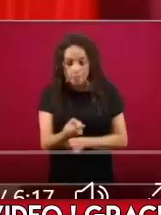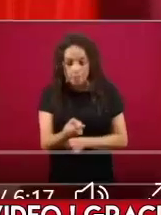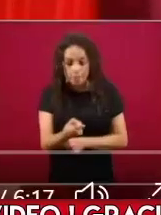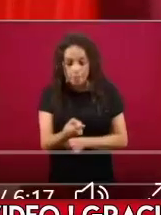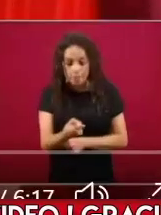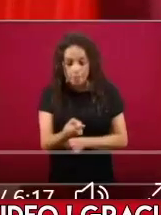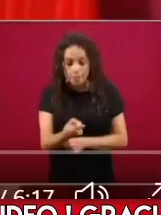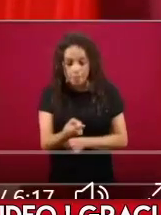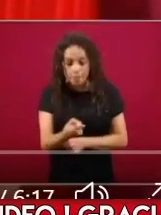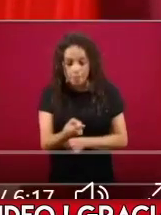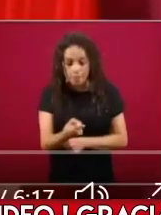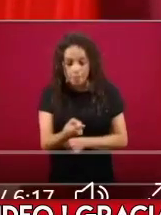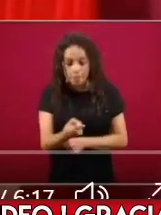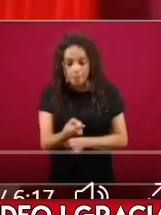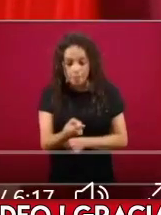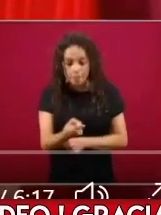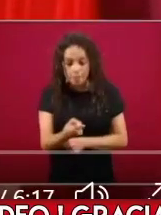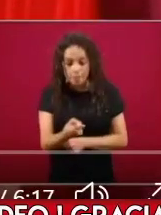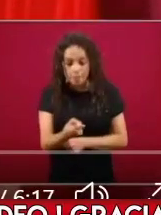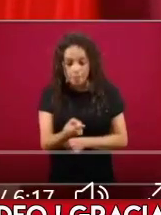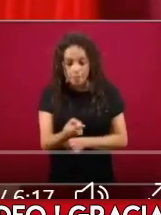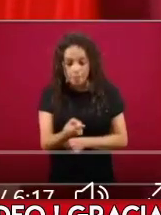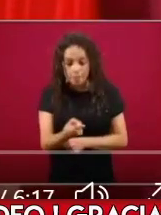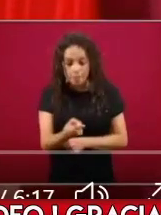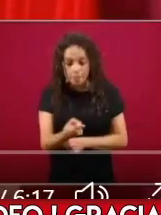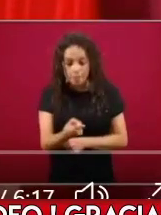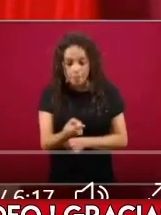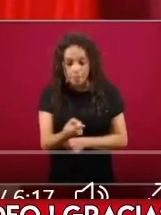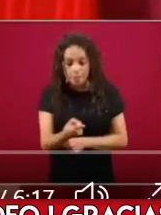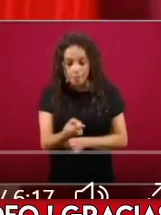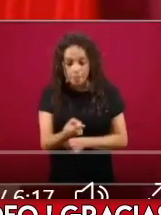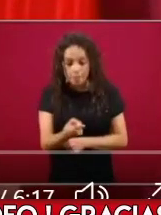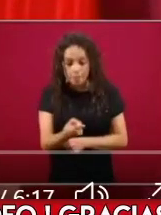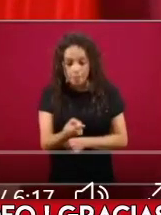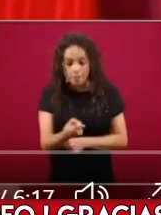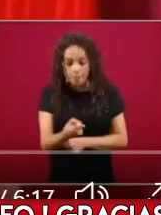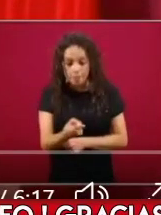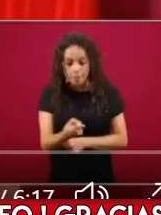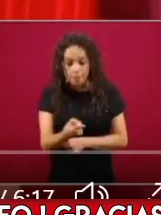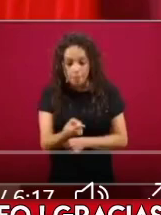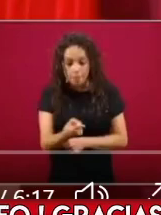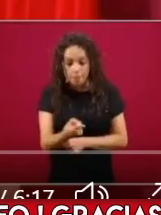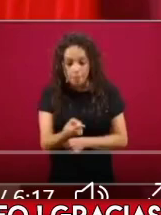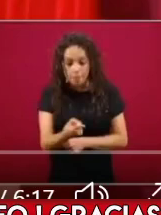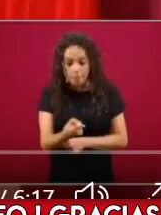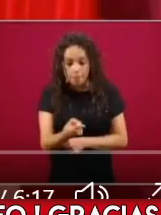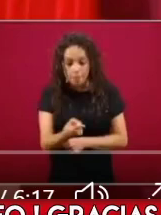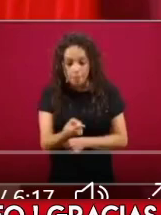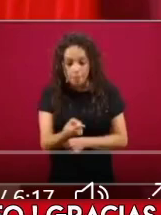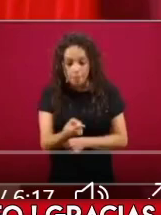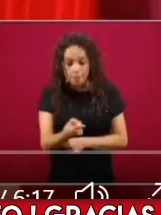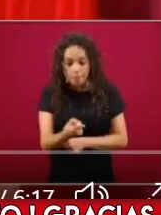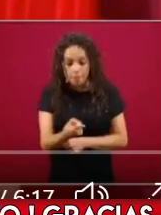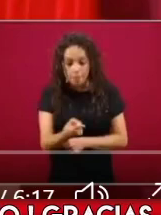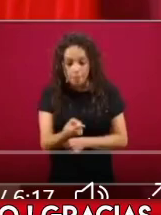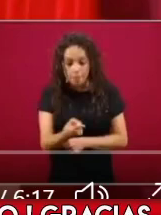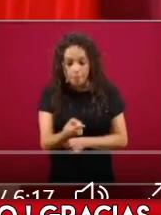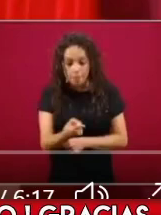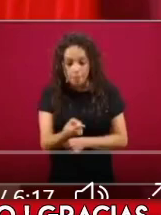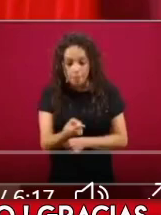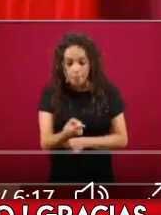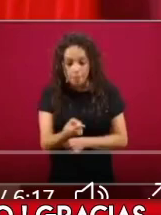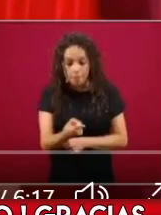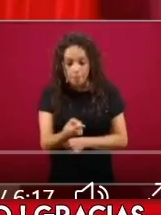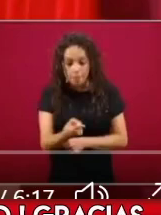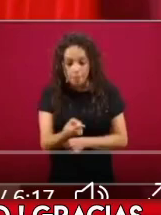faltan investigaciones han habido antes otros medicamentos que también decían ser el milagro que